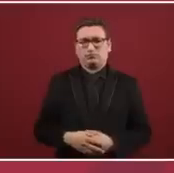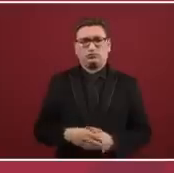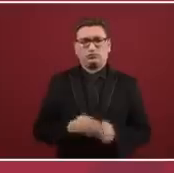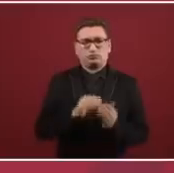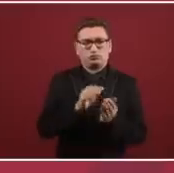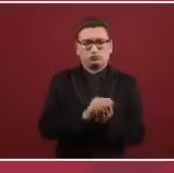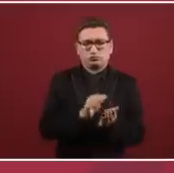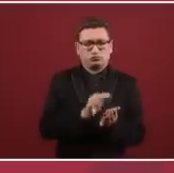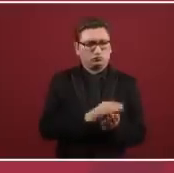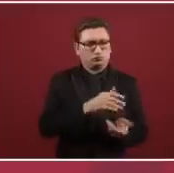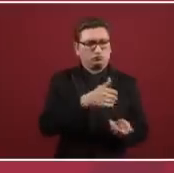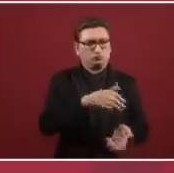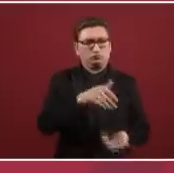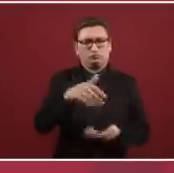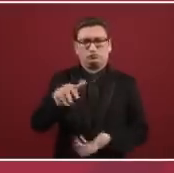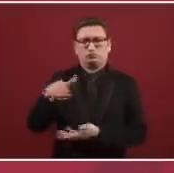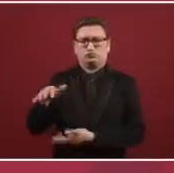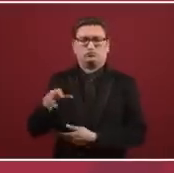tortas